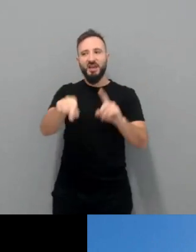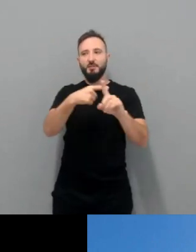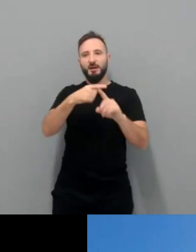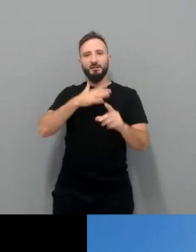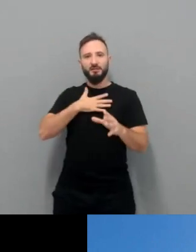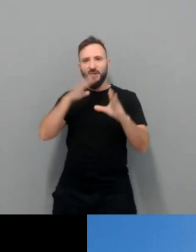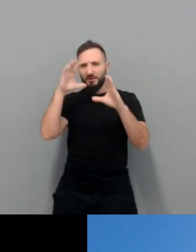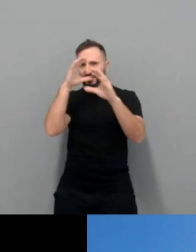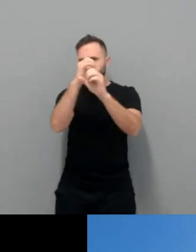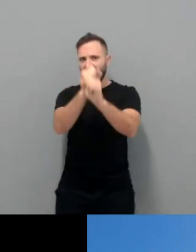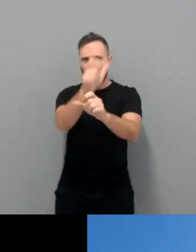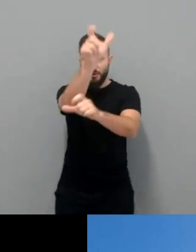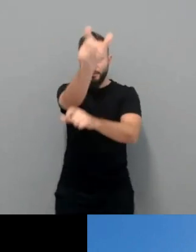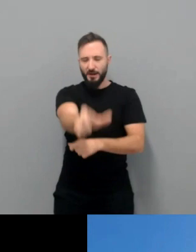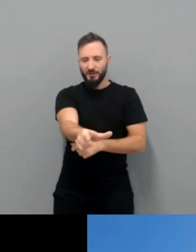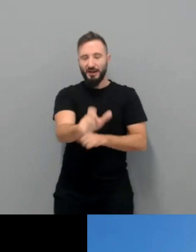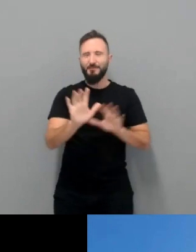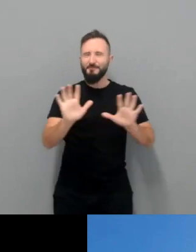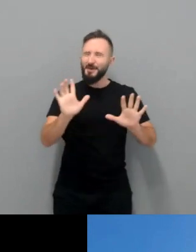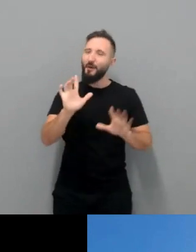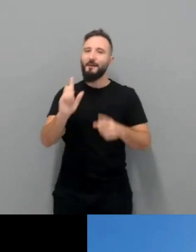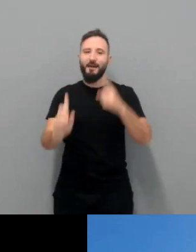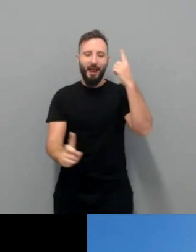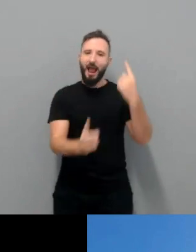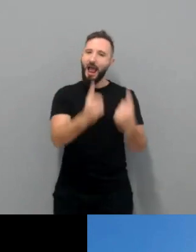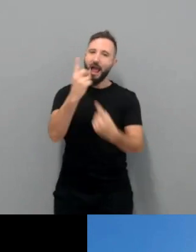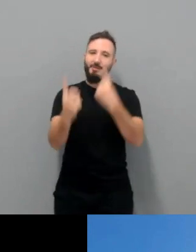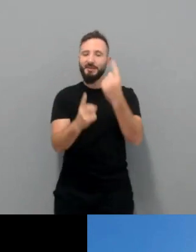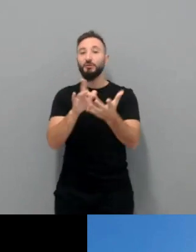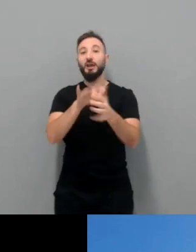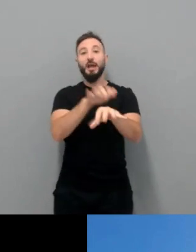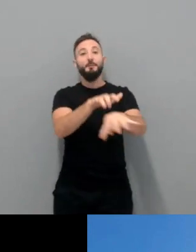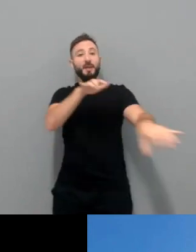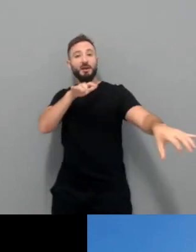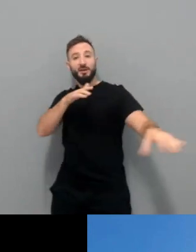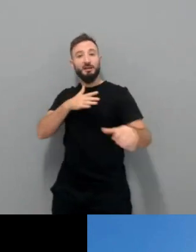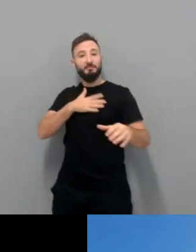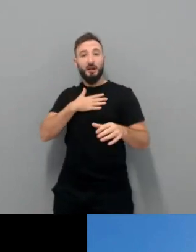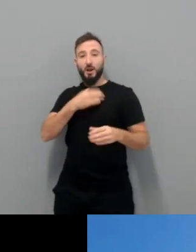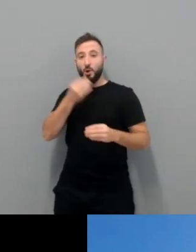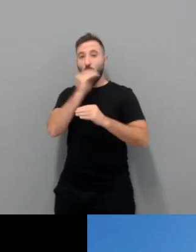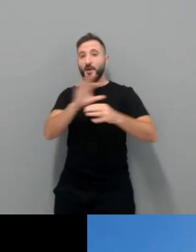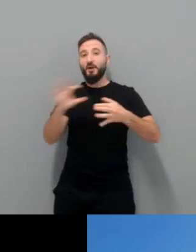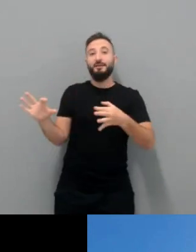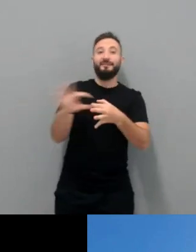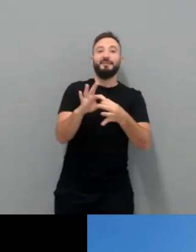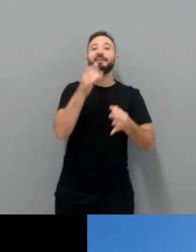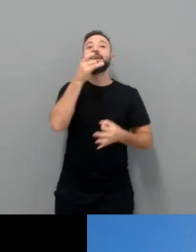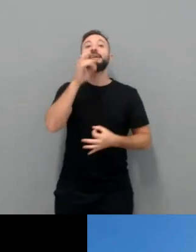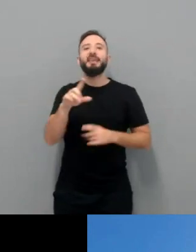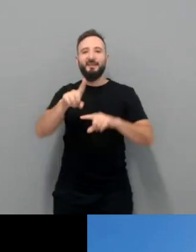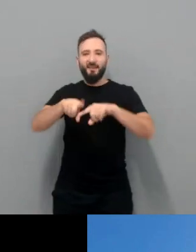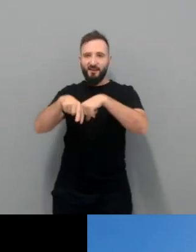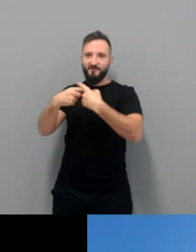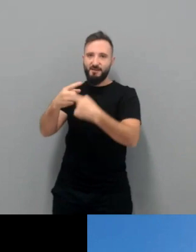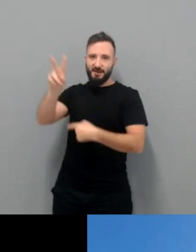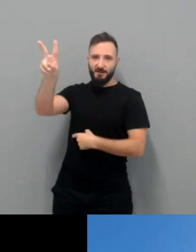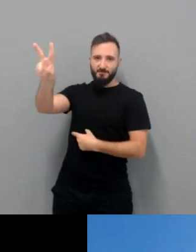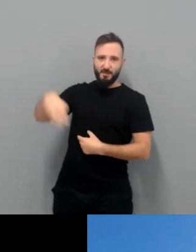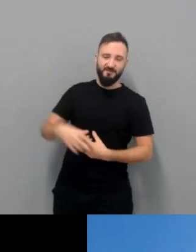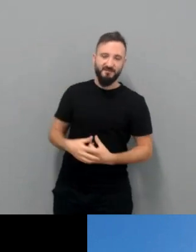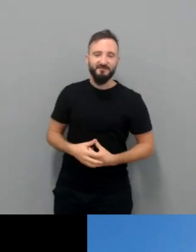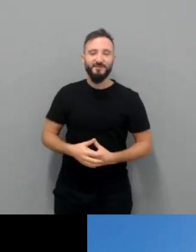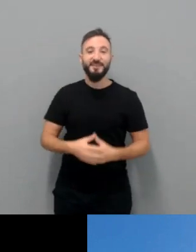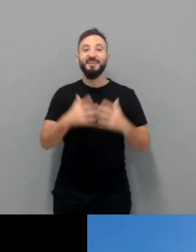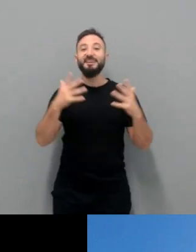la persona, pero hay veces que bueno, la mayoría de las veces nuestros mayores aliados son las familias. Y